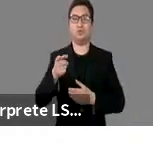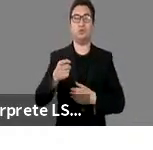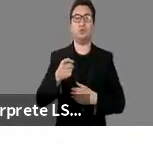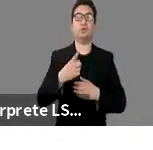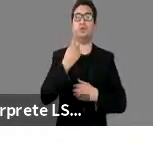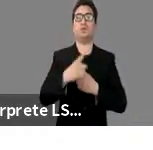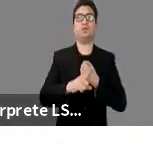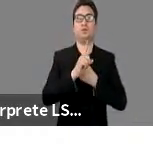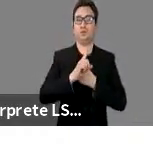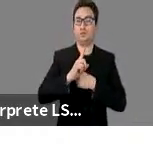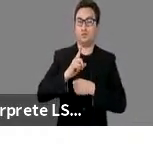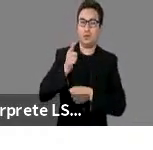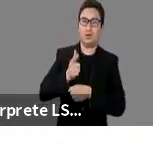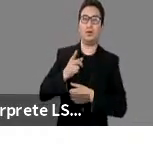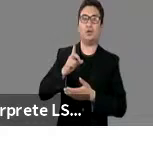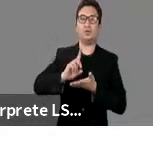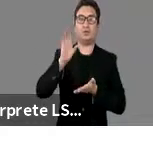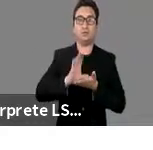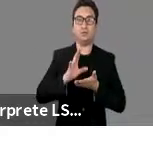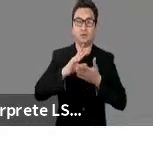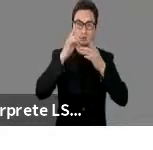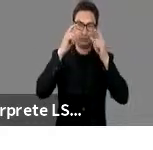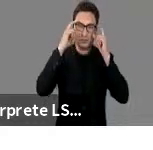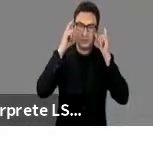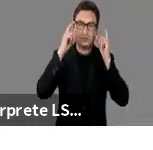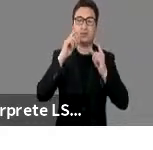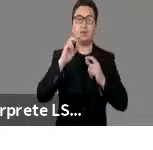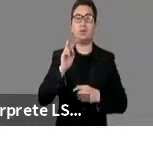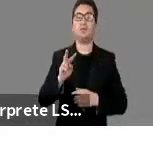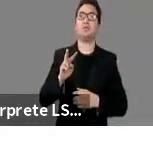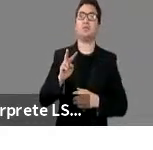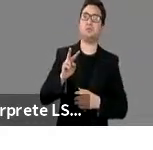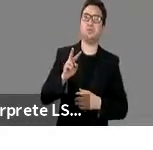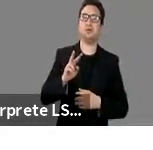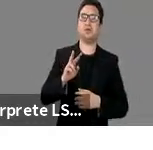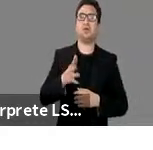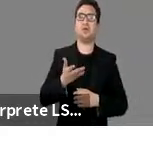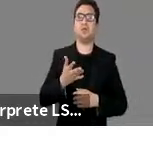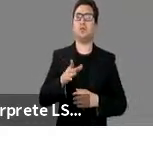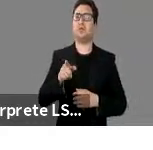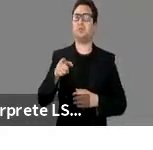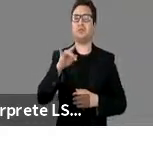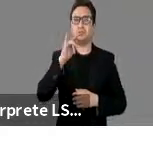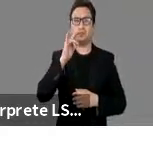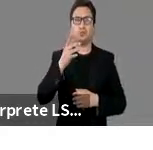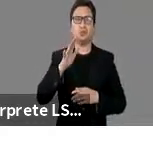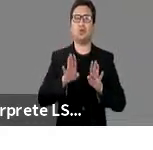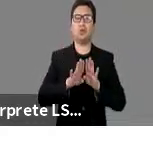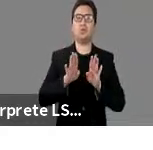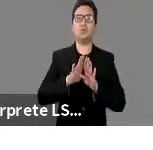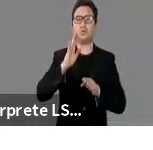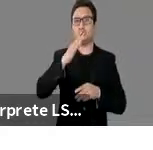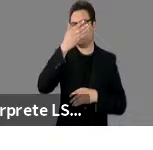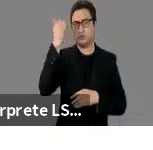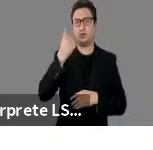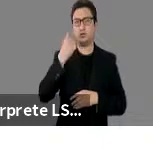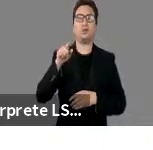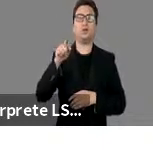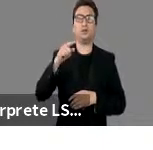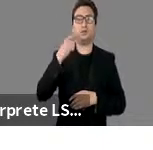porque tenía lentes y se veía que no tenía al fondo, no se veía que tuviera sus